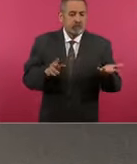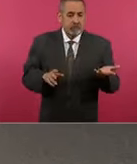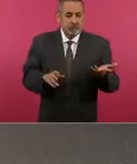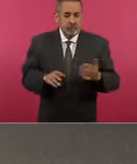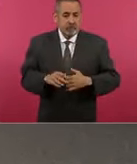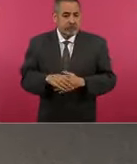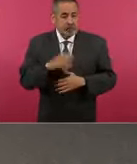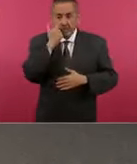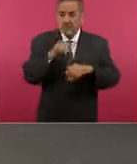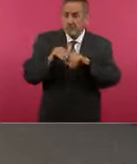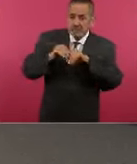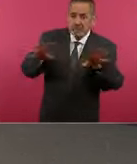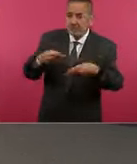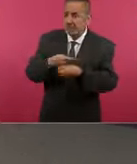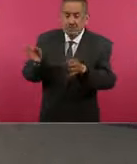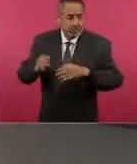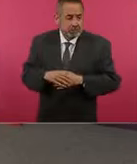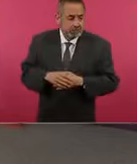se distribuyan?